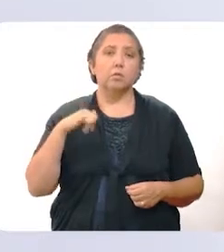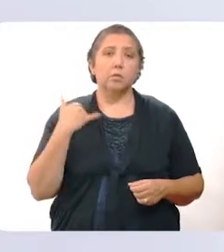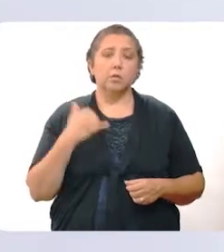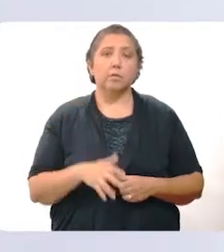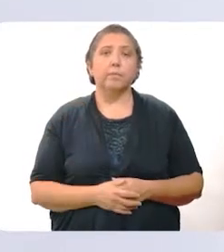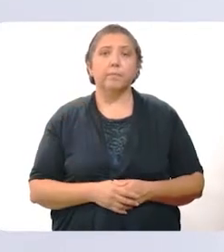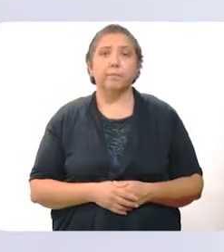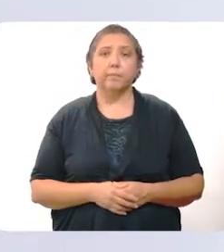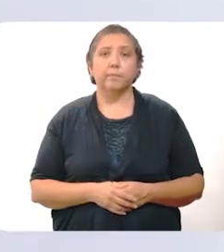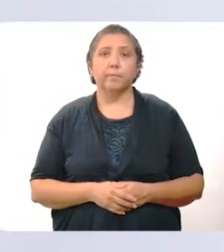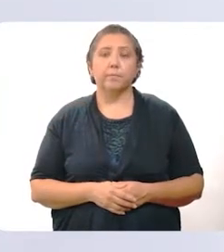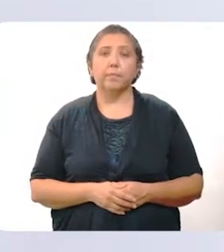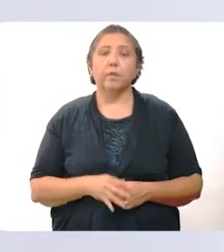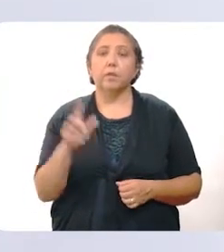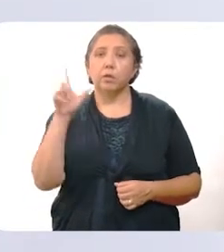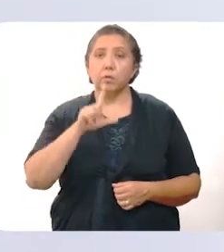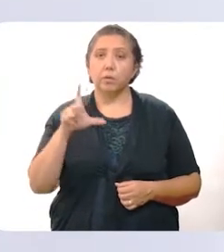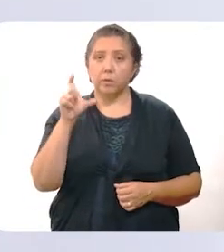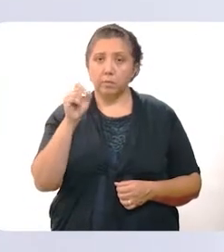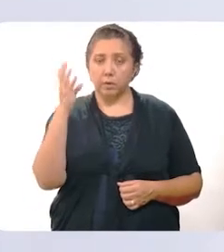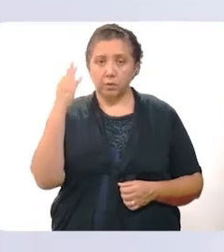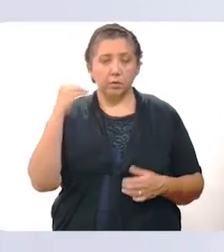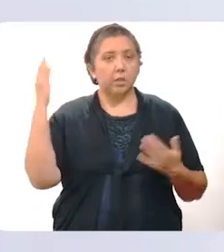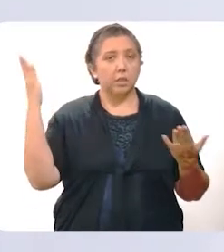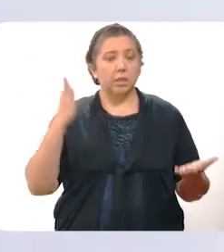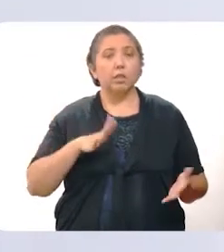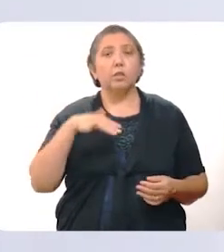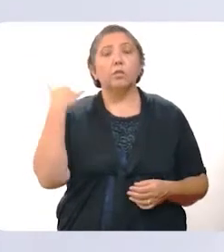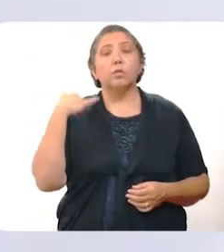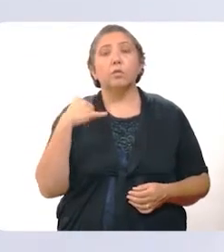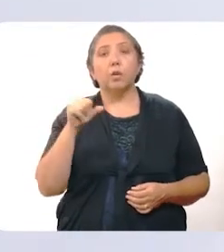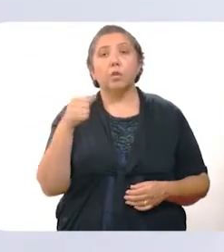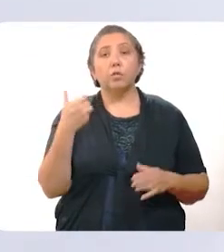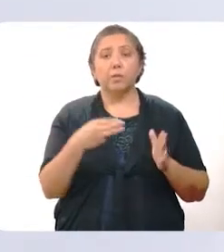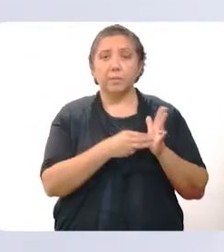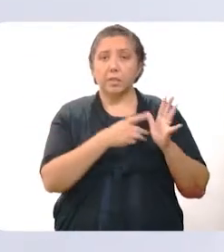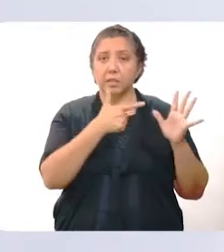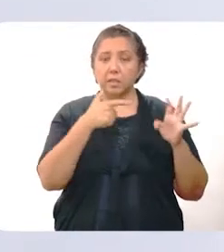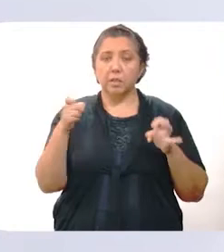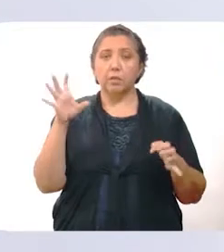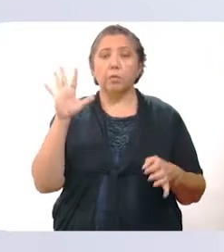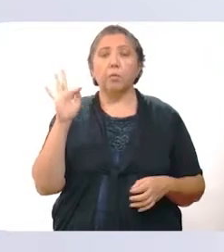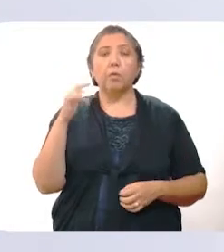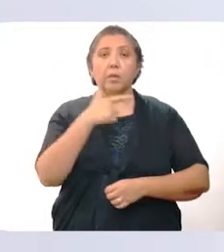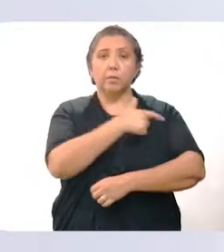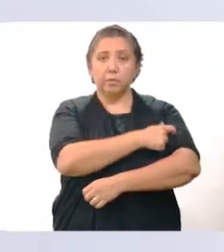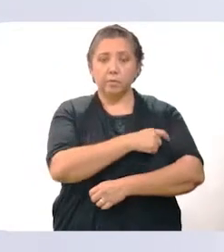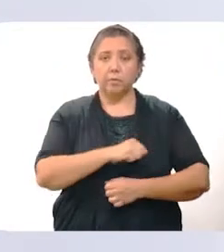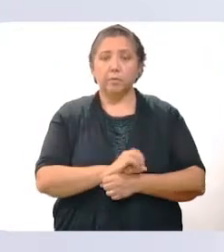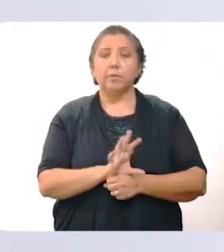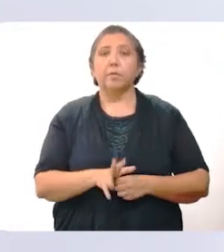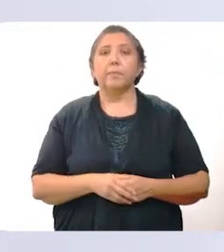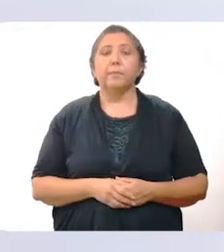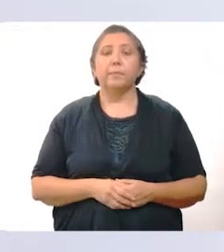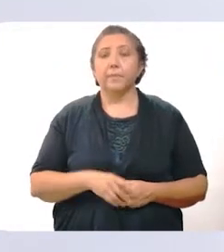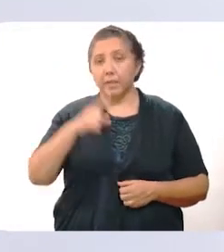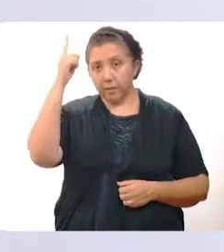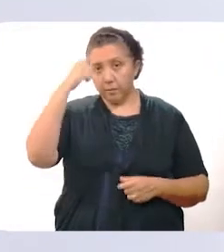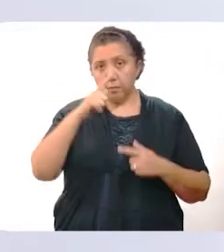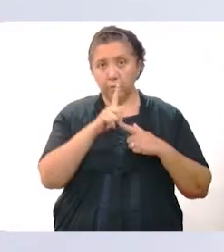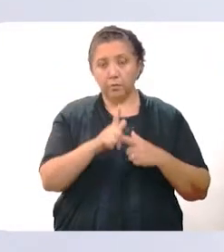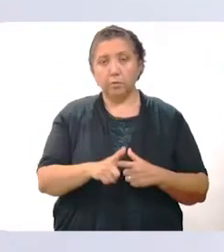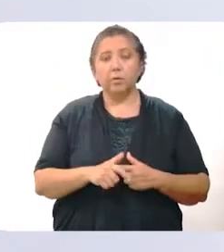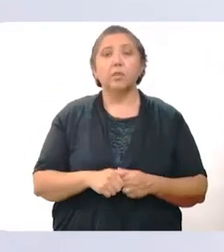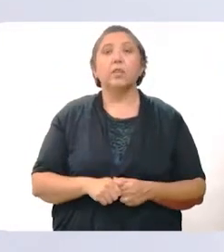Yucatán. El lunes 29 llegaron a Yucatán 11.740 vacunas contra el coronavirus para continuar